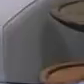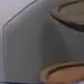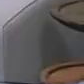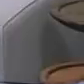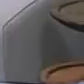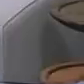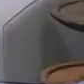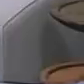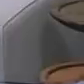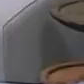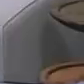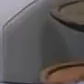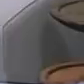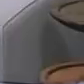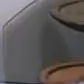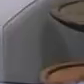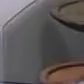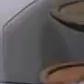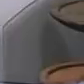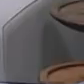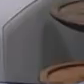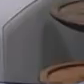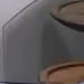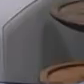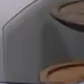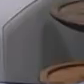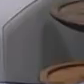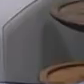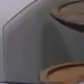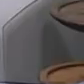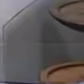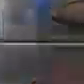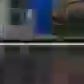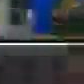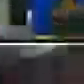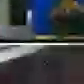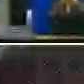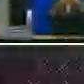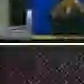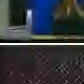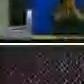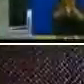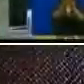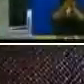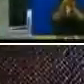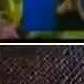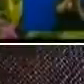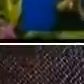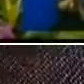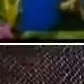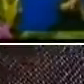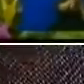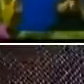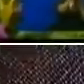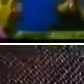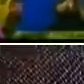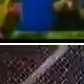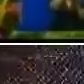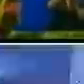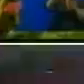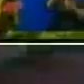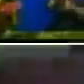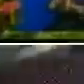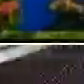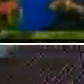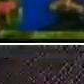también tenemos culpa que Daniel Ortega haya regresado al poder. Mira, la oportunidad que creo que se dio, que debió haber